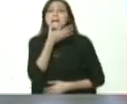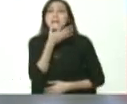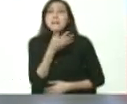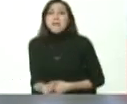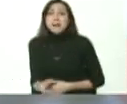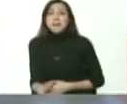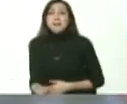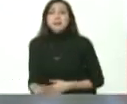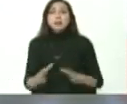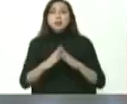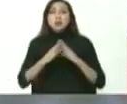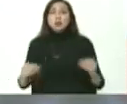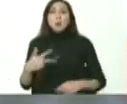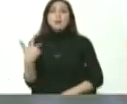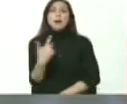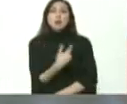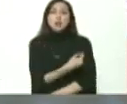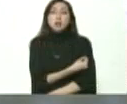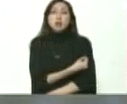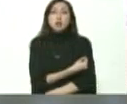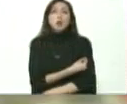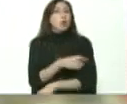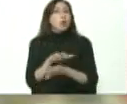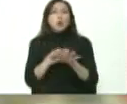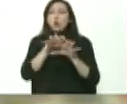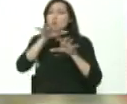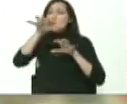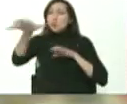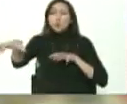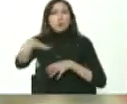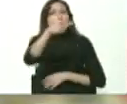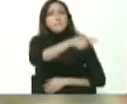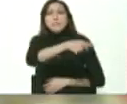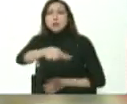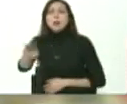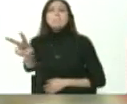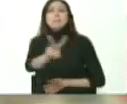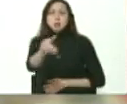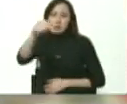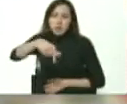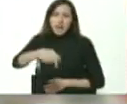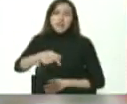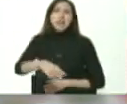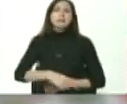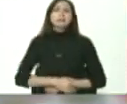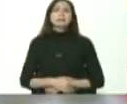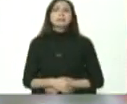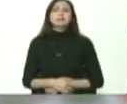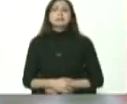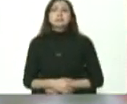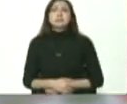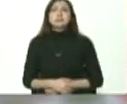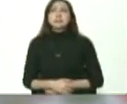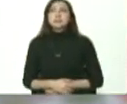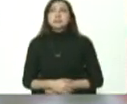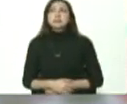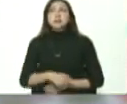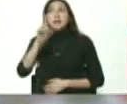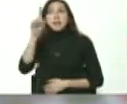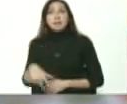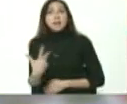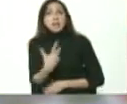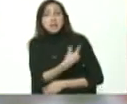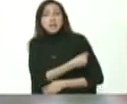vacunación de millones de venezolanos y de venezolanas. Igual la vacuna